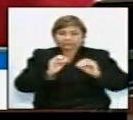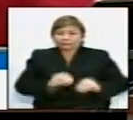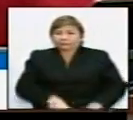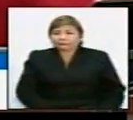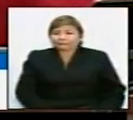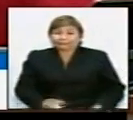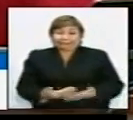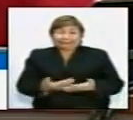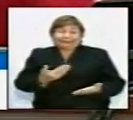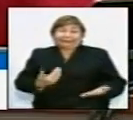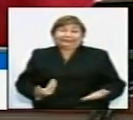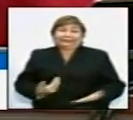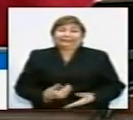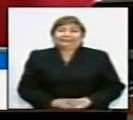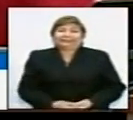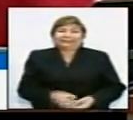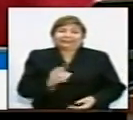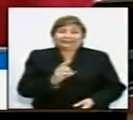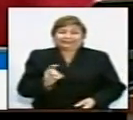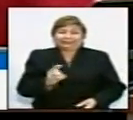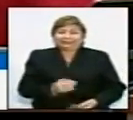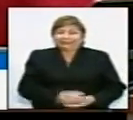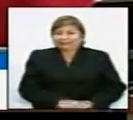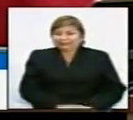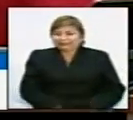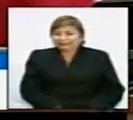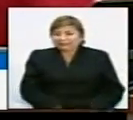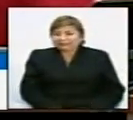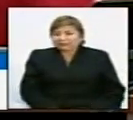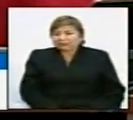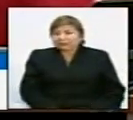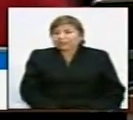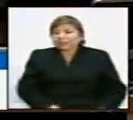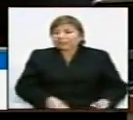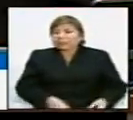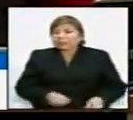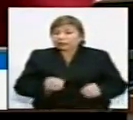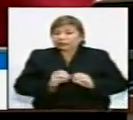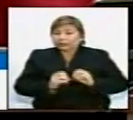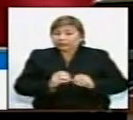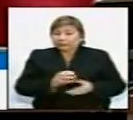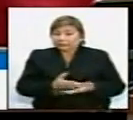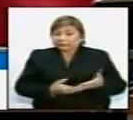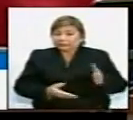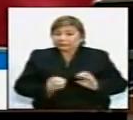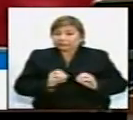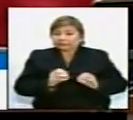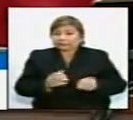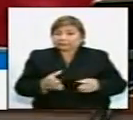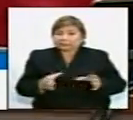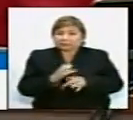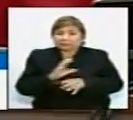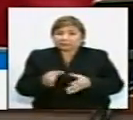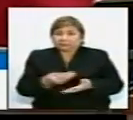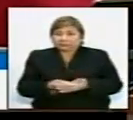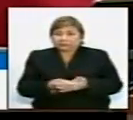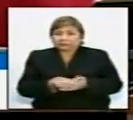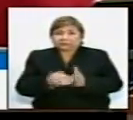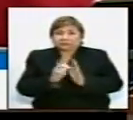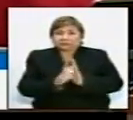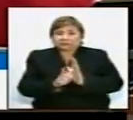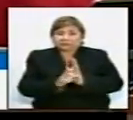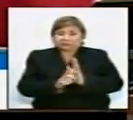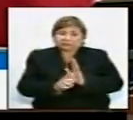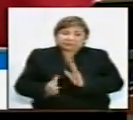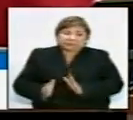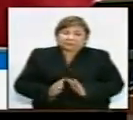referencia antes de que los términos de referencia puedan ser concursados. En líneas generales, todo esto es parte de